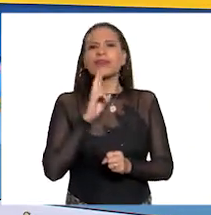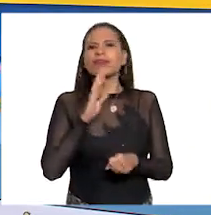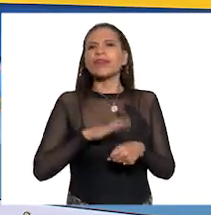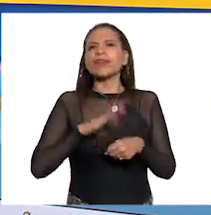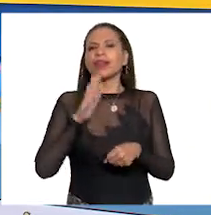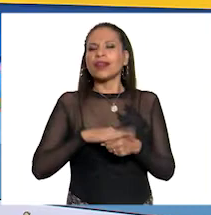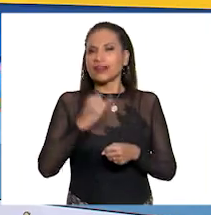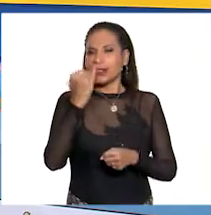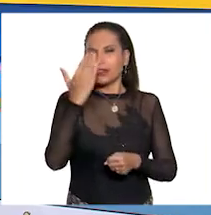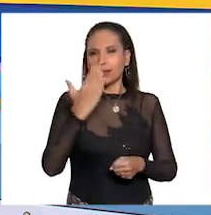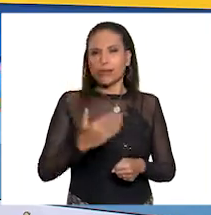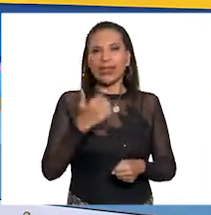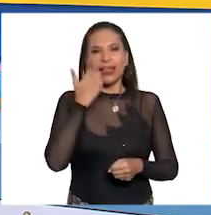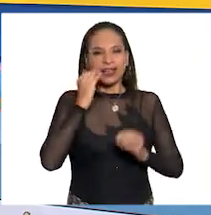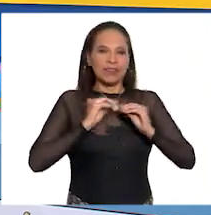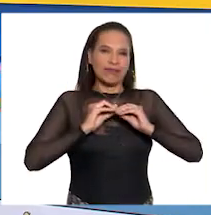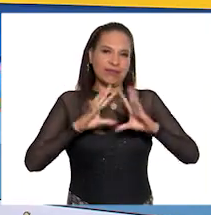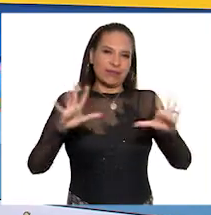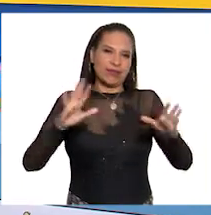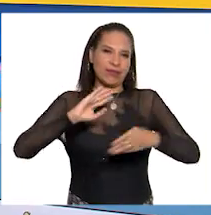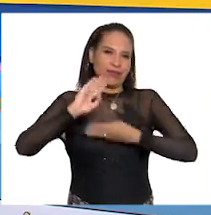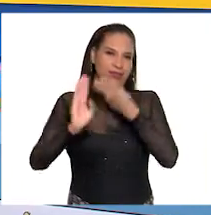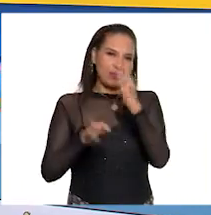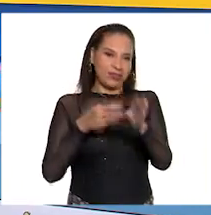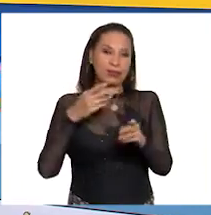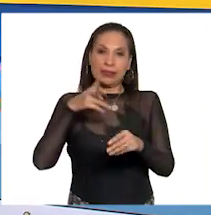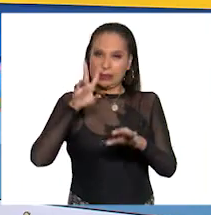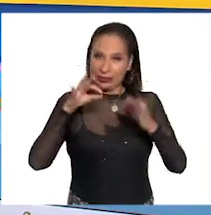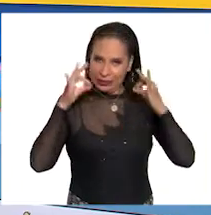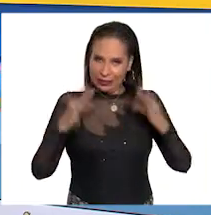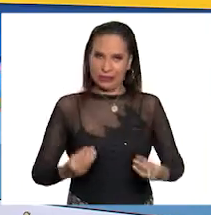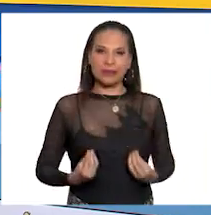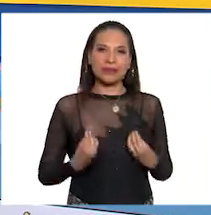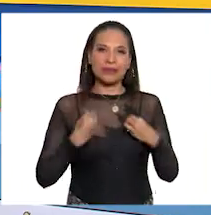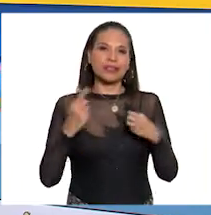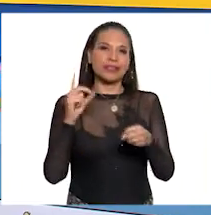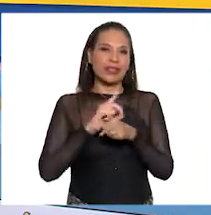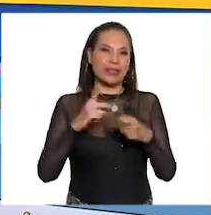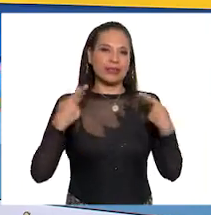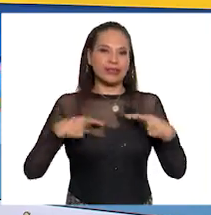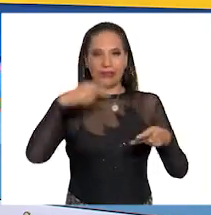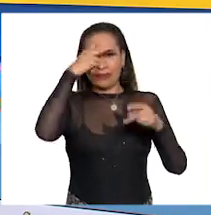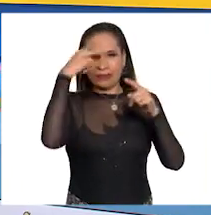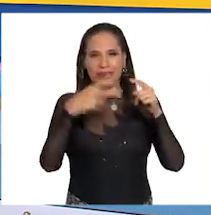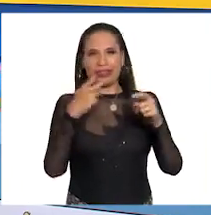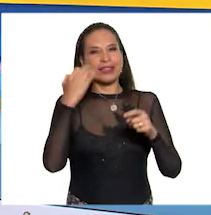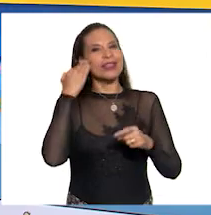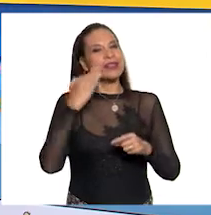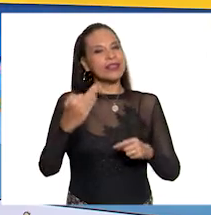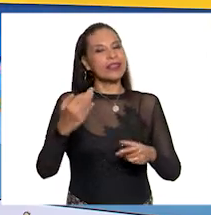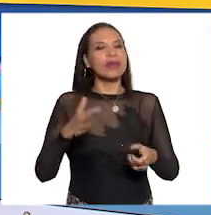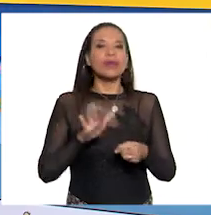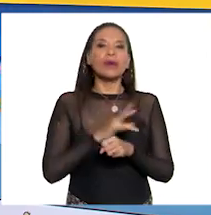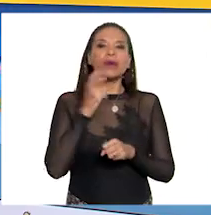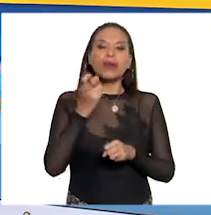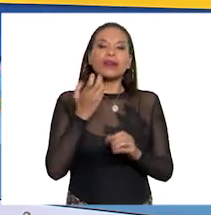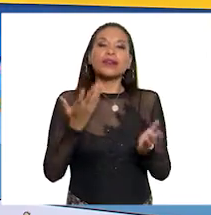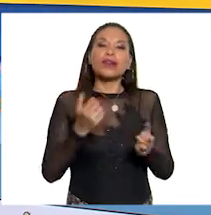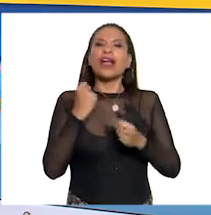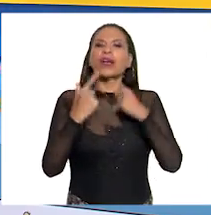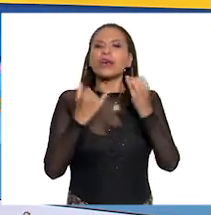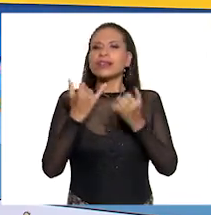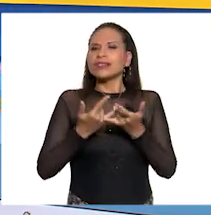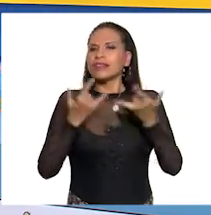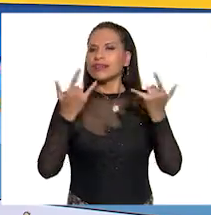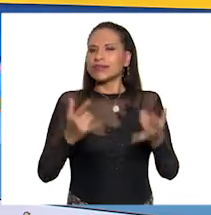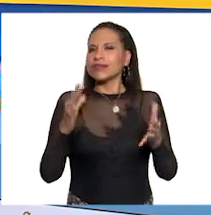más a la imagen que se quería proyectar al mundo que a la realidad cotidiana de los mexicanos de ese entonces. Por eso, algunas